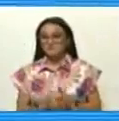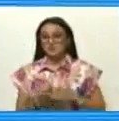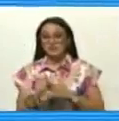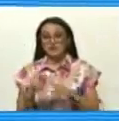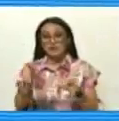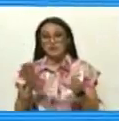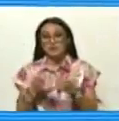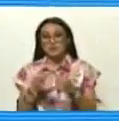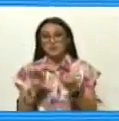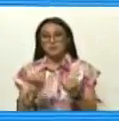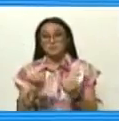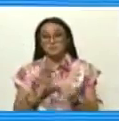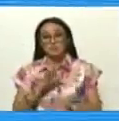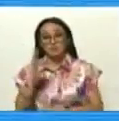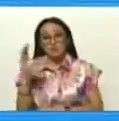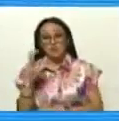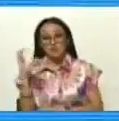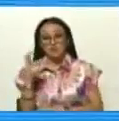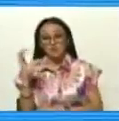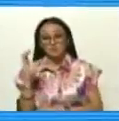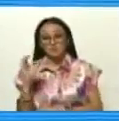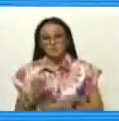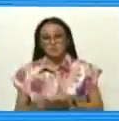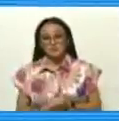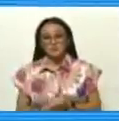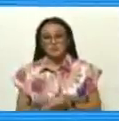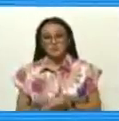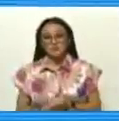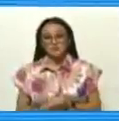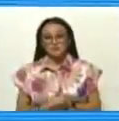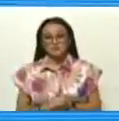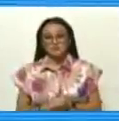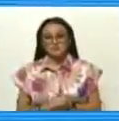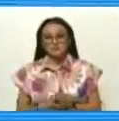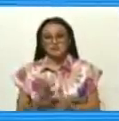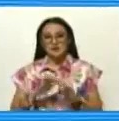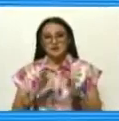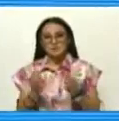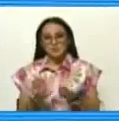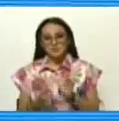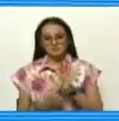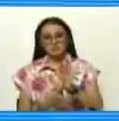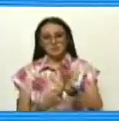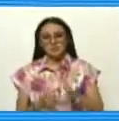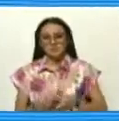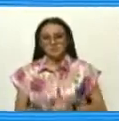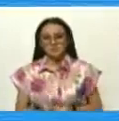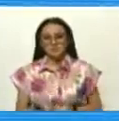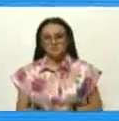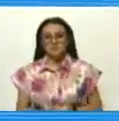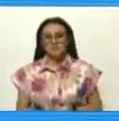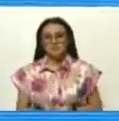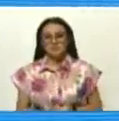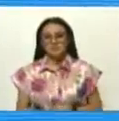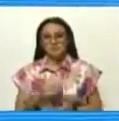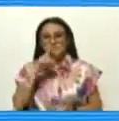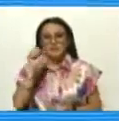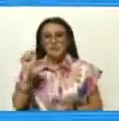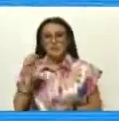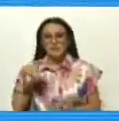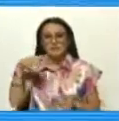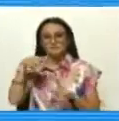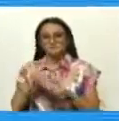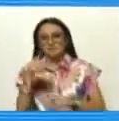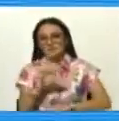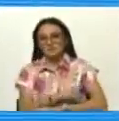ellos, desde Colombia, de Duque. El mundo no pasó nada. Nicolás es un dictador porque no se dejó